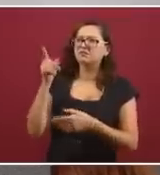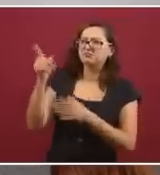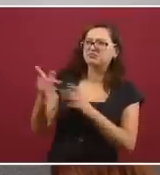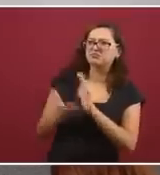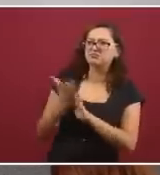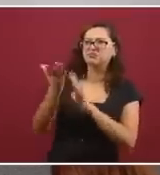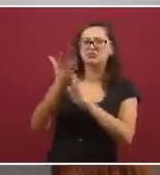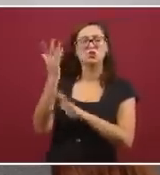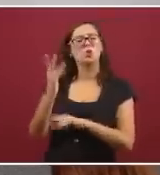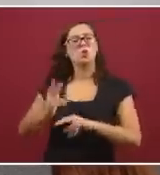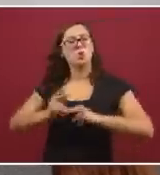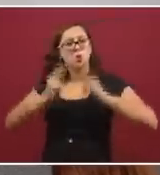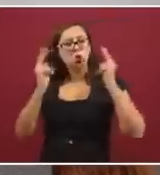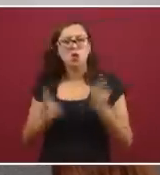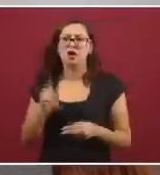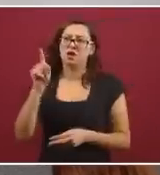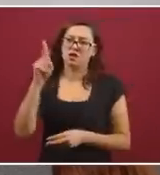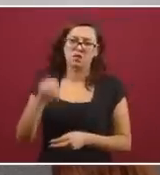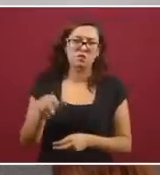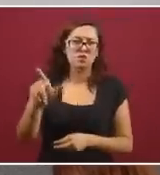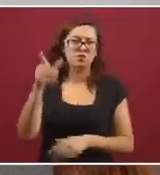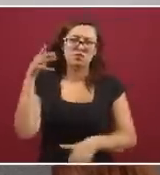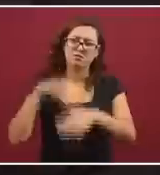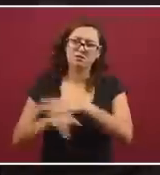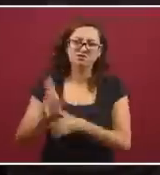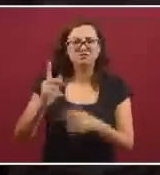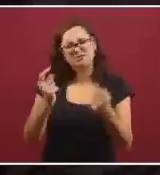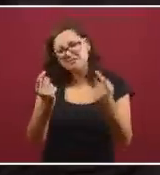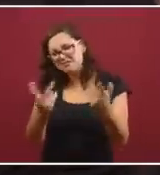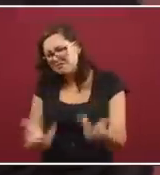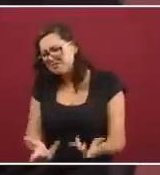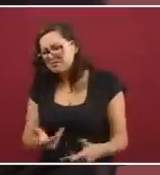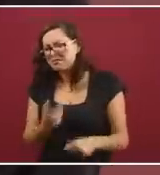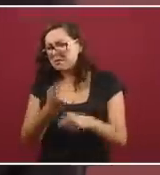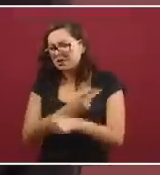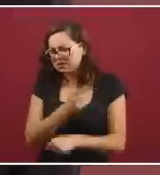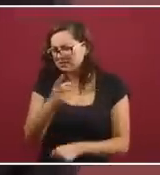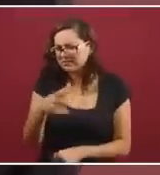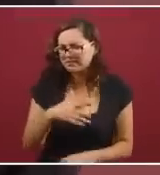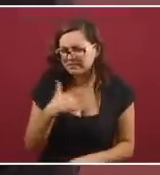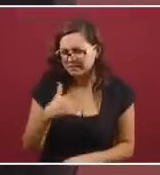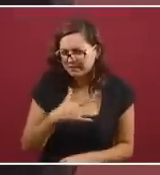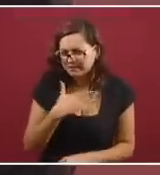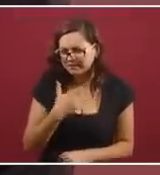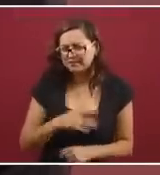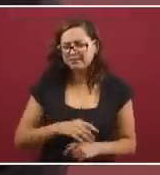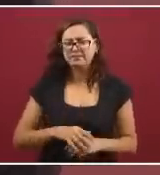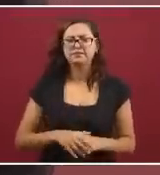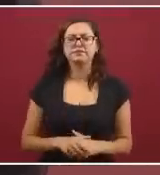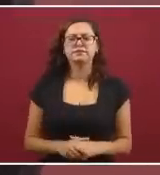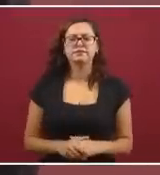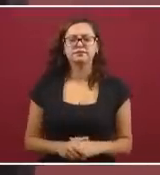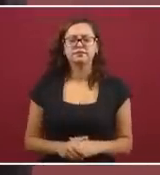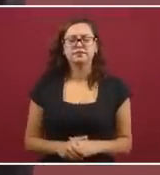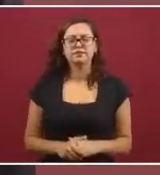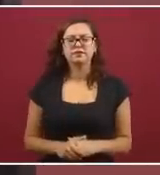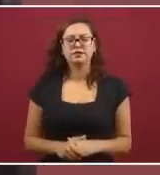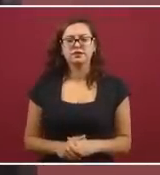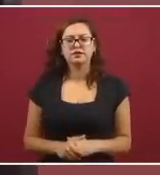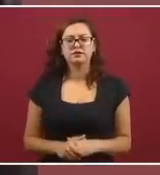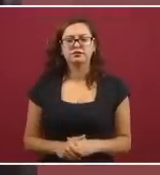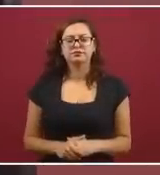y sima en nuevo léon bueno estamos apoyando al gobierno de